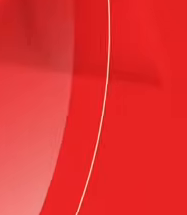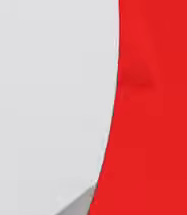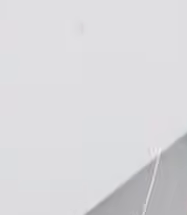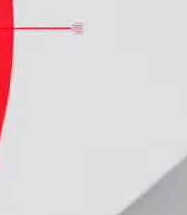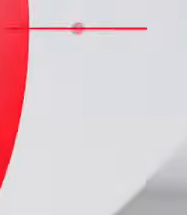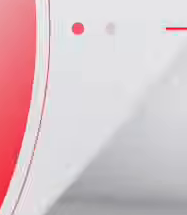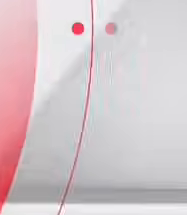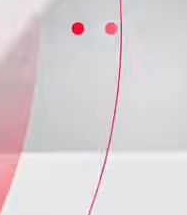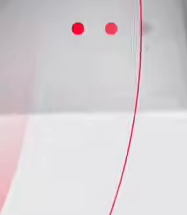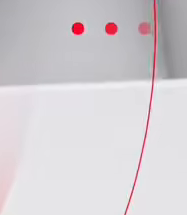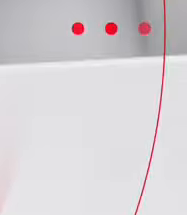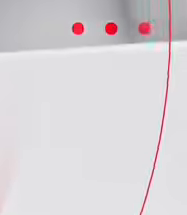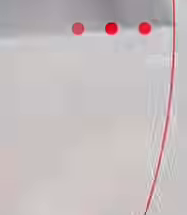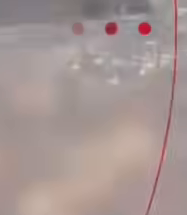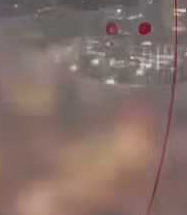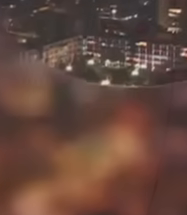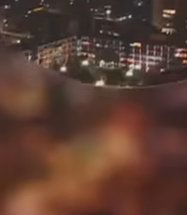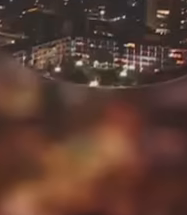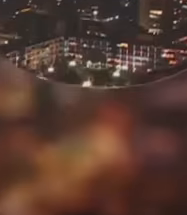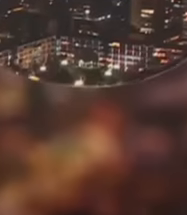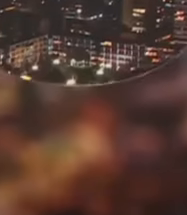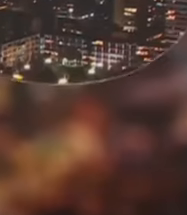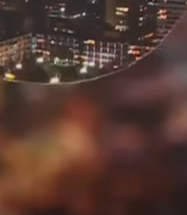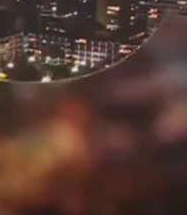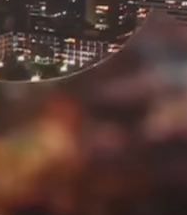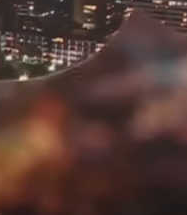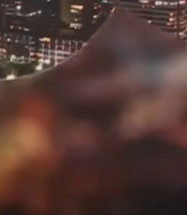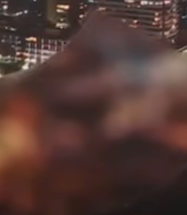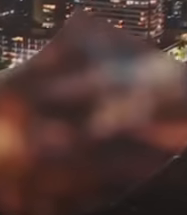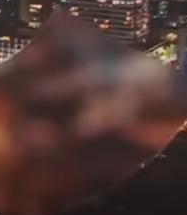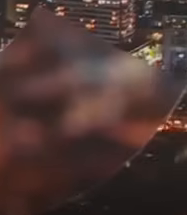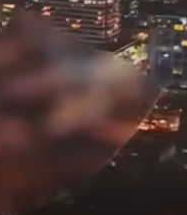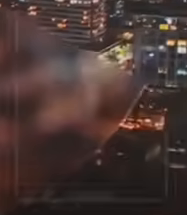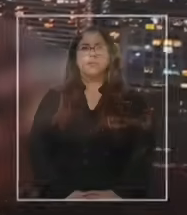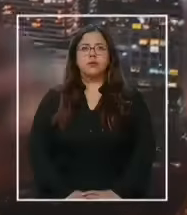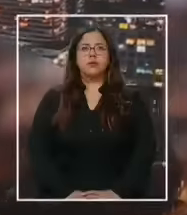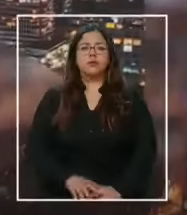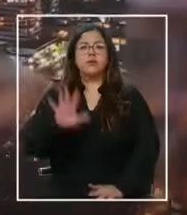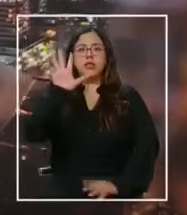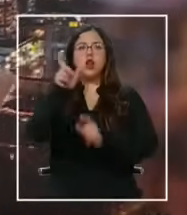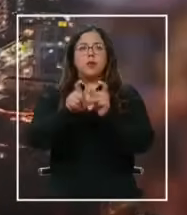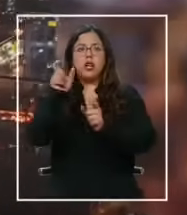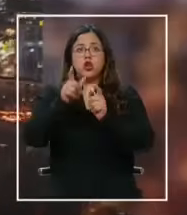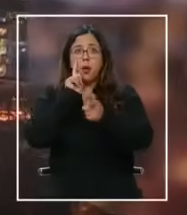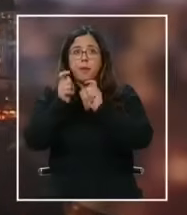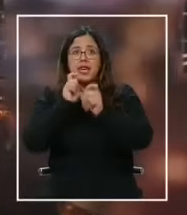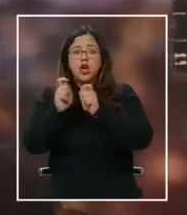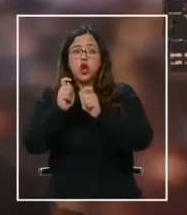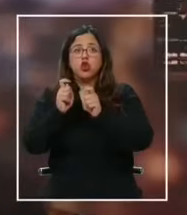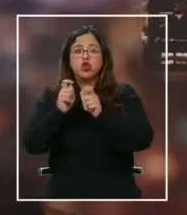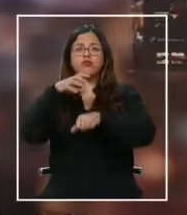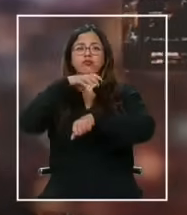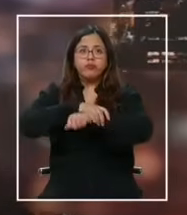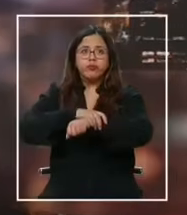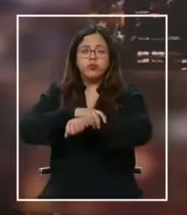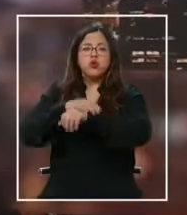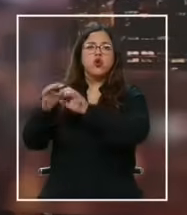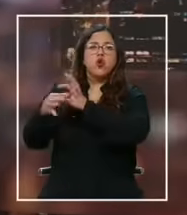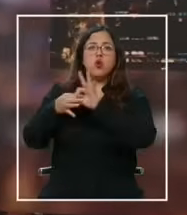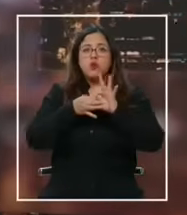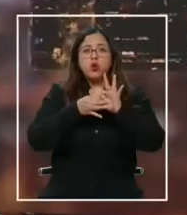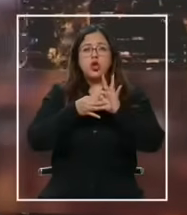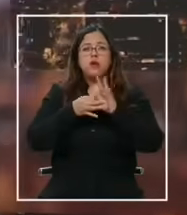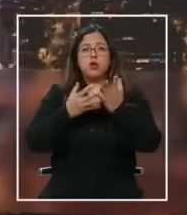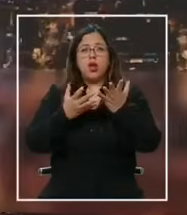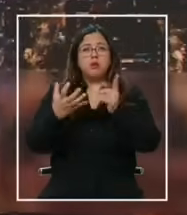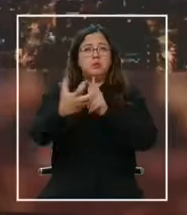presentamos 24 central peligrosos miembros del tren de aragua detenidos por secuestro robo y asociación ilícita quedaron